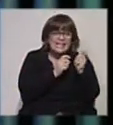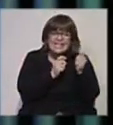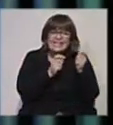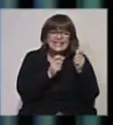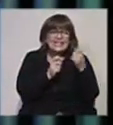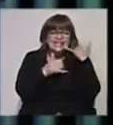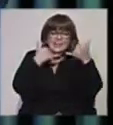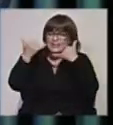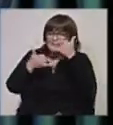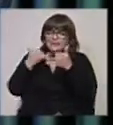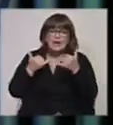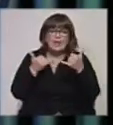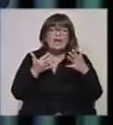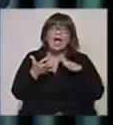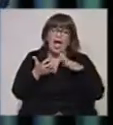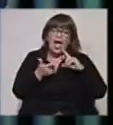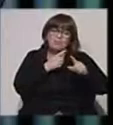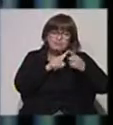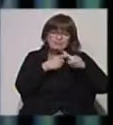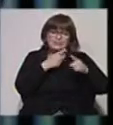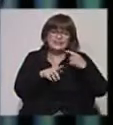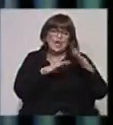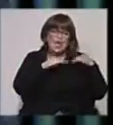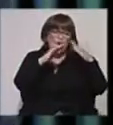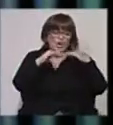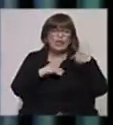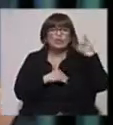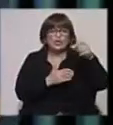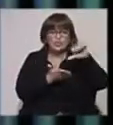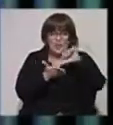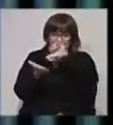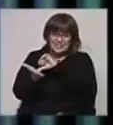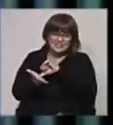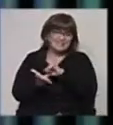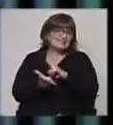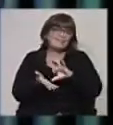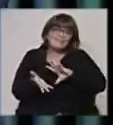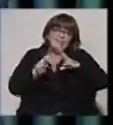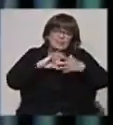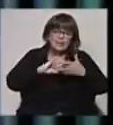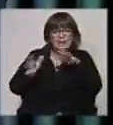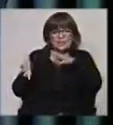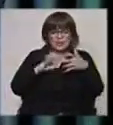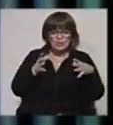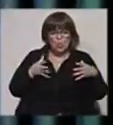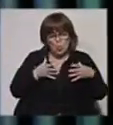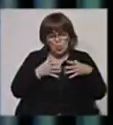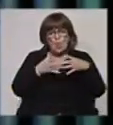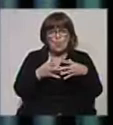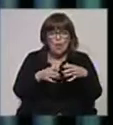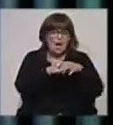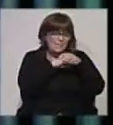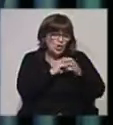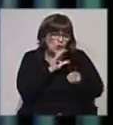mucha camaradería entre los colegas extranjeros, se mueve más o menos como un bloque, siempre vas haciendo amigos